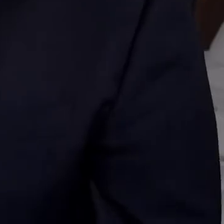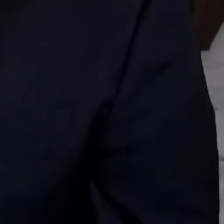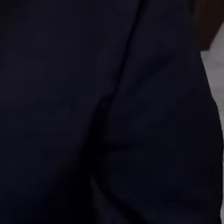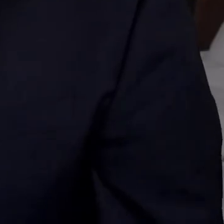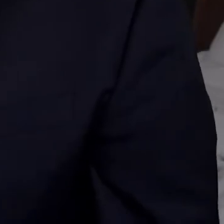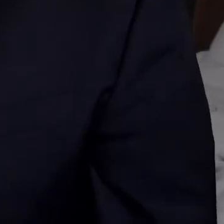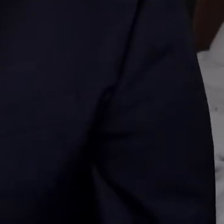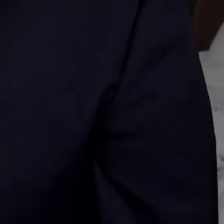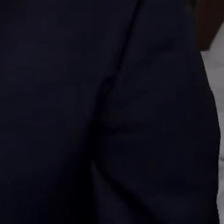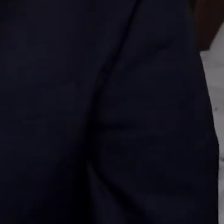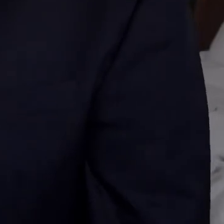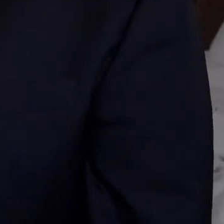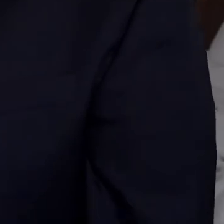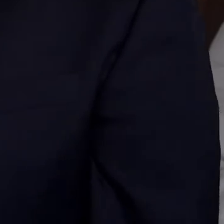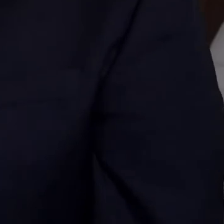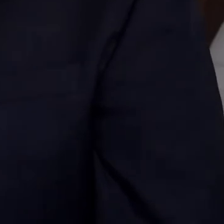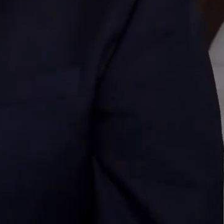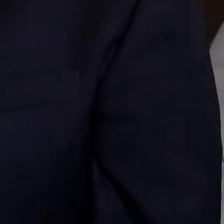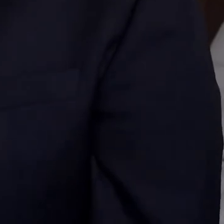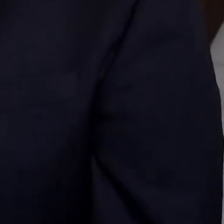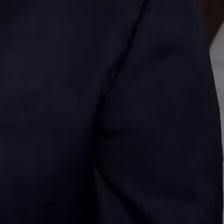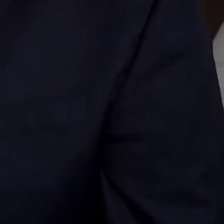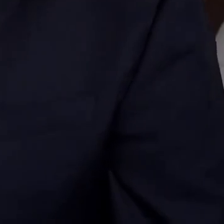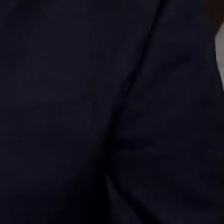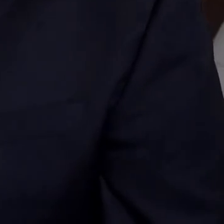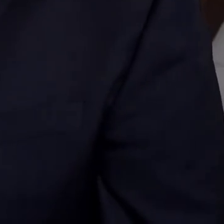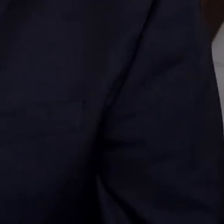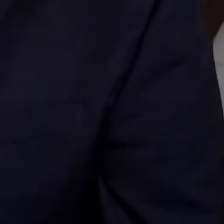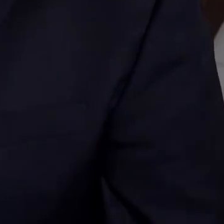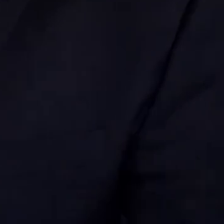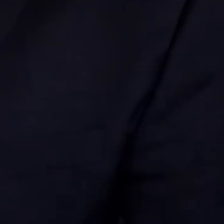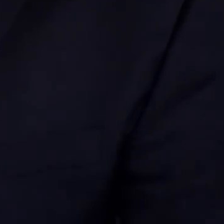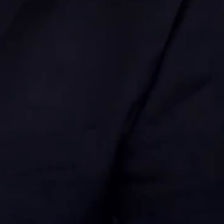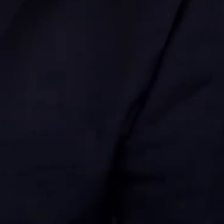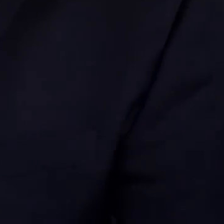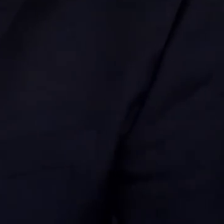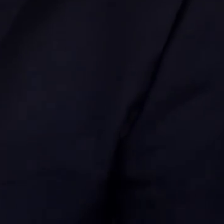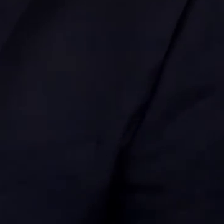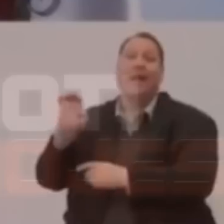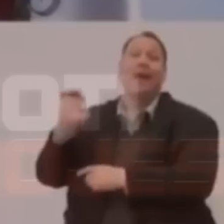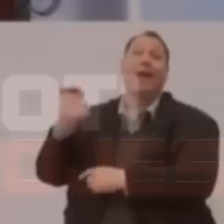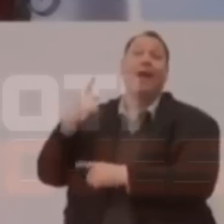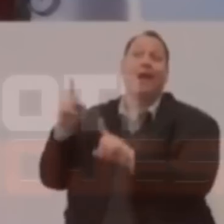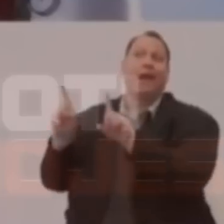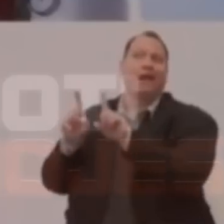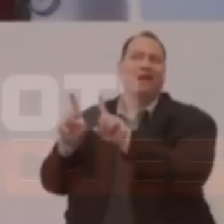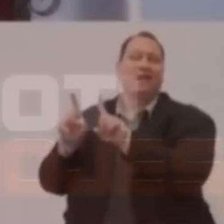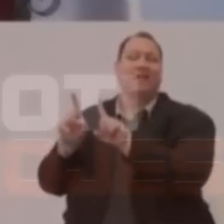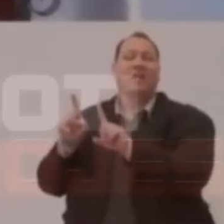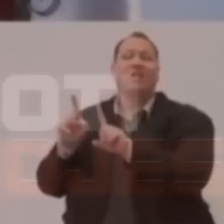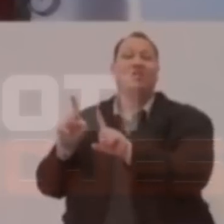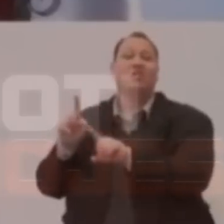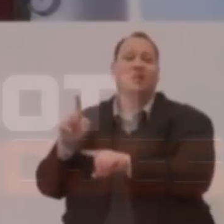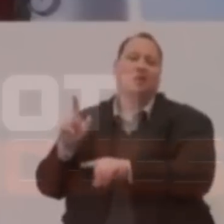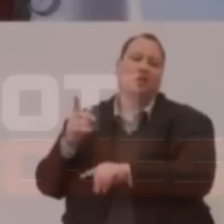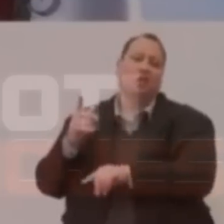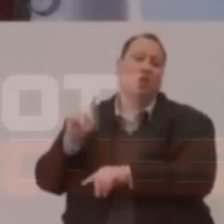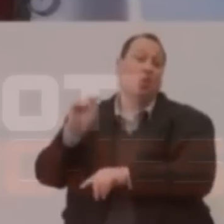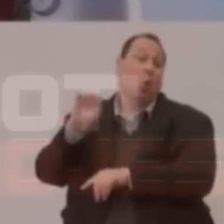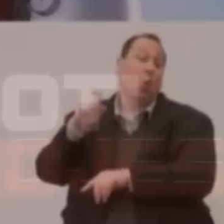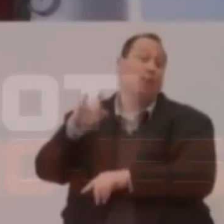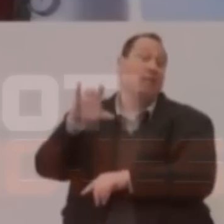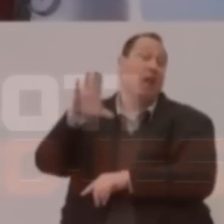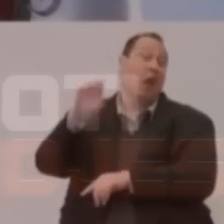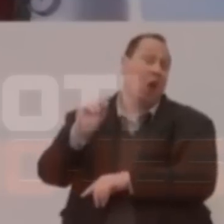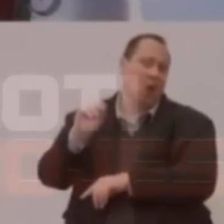tóxico. Y hasta le cantó, ¡ya supérame! No mames, clase de gobernantes tenemos. Yo tengo un ex gobernador tóxico. Y